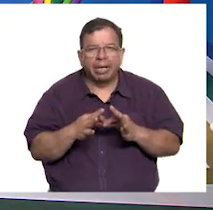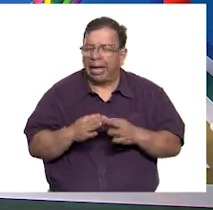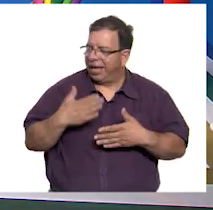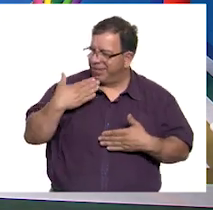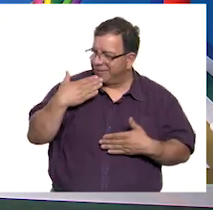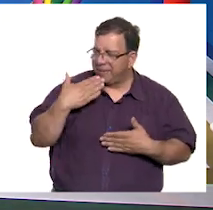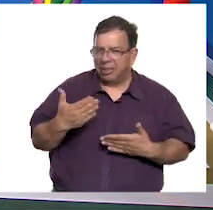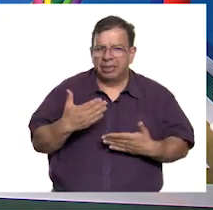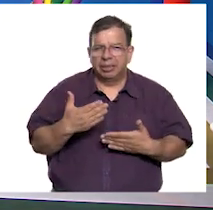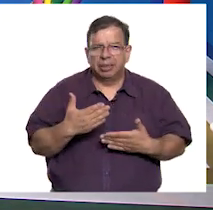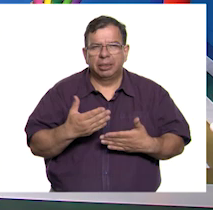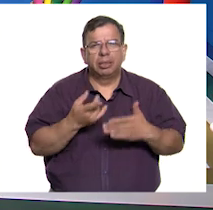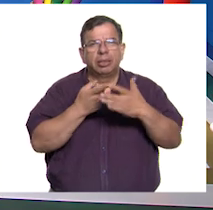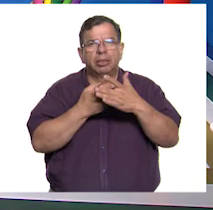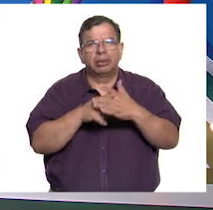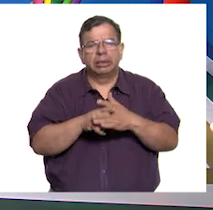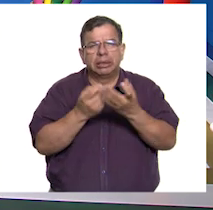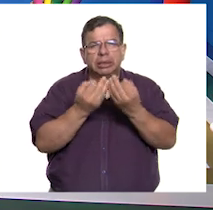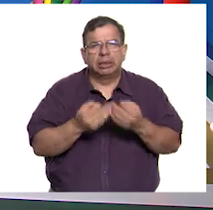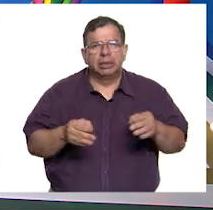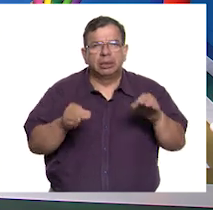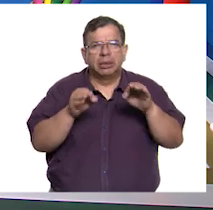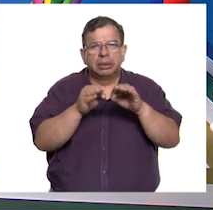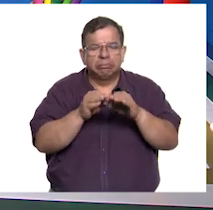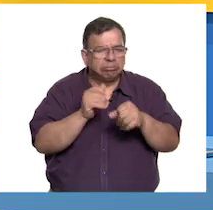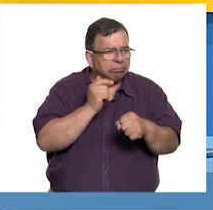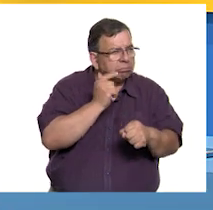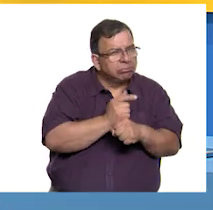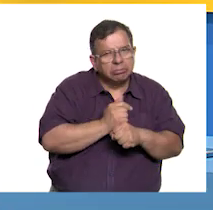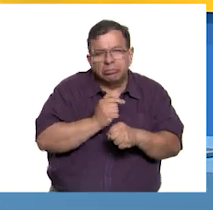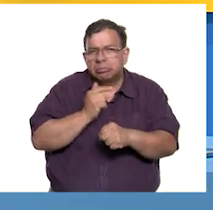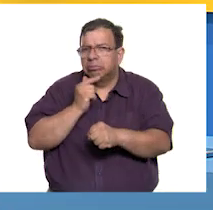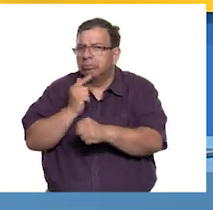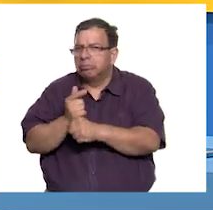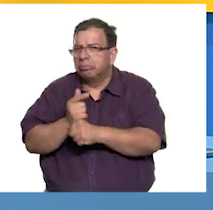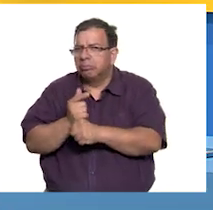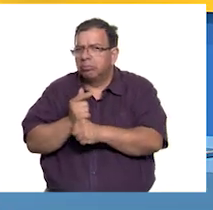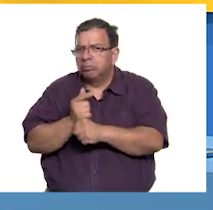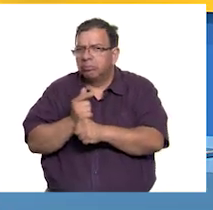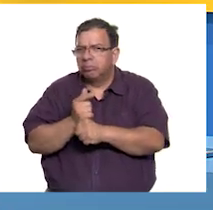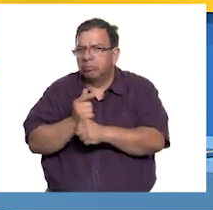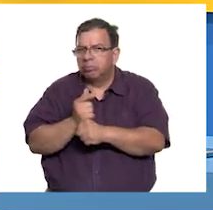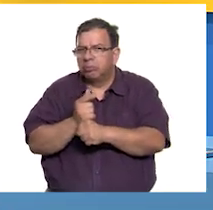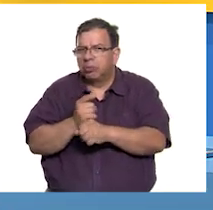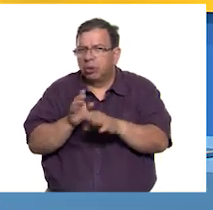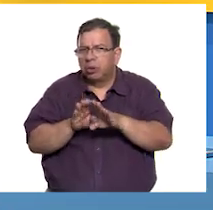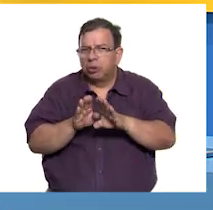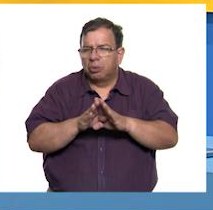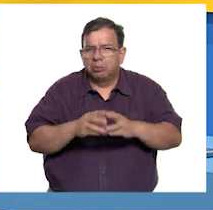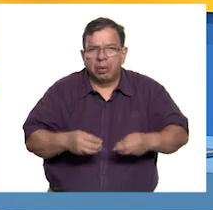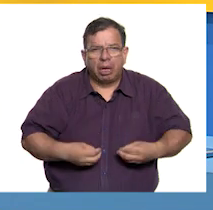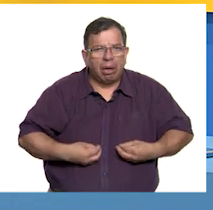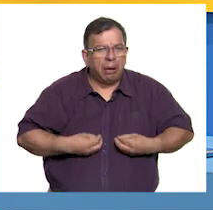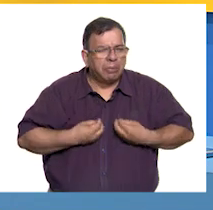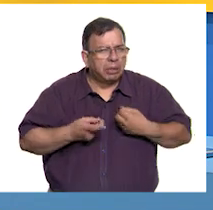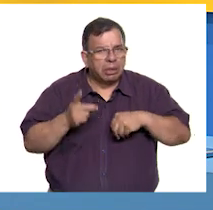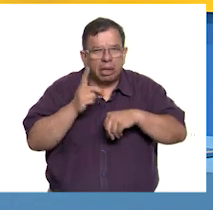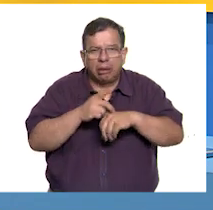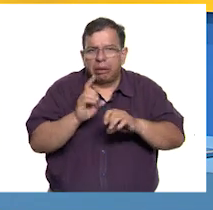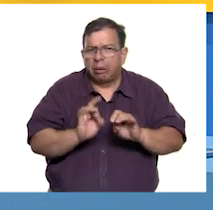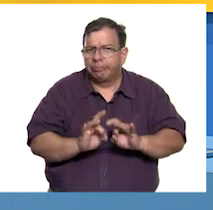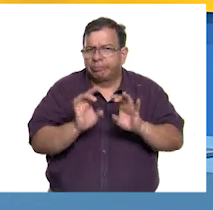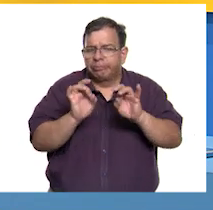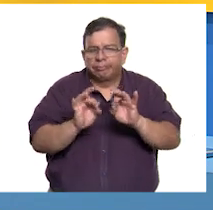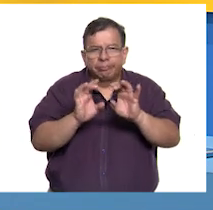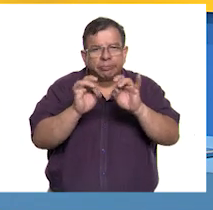Muy bien, pues para iniciar es importante identificar que varios hechos de nuestra vida diaria y